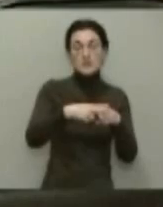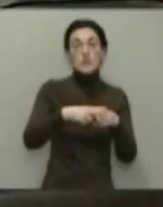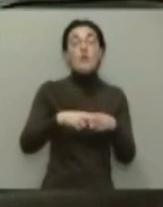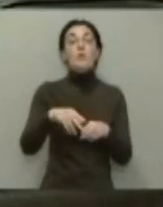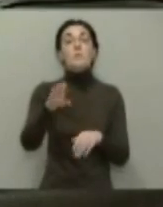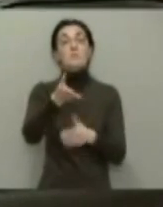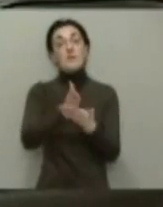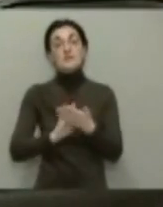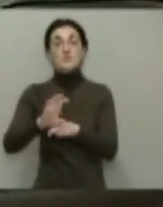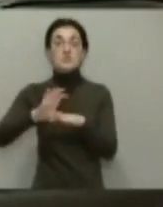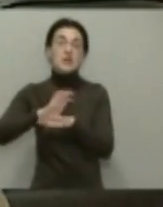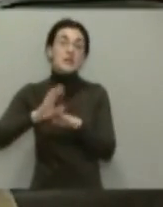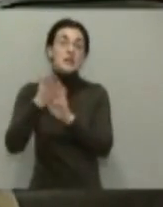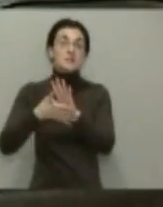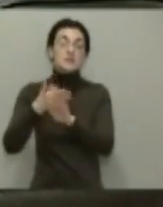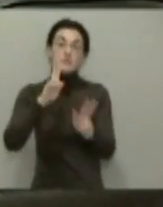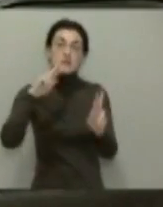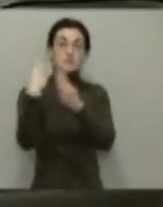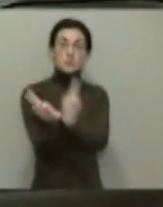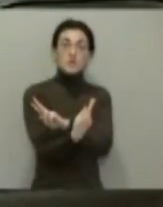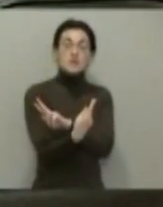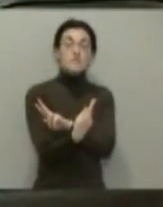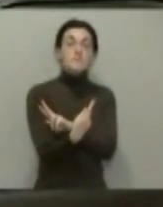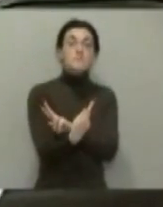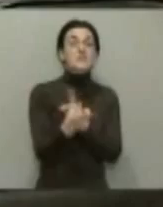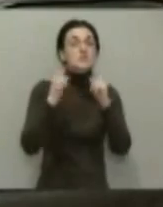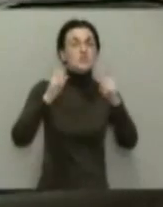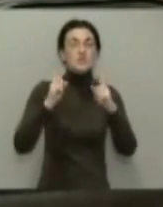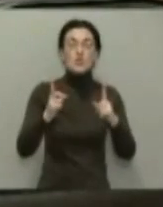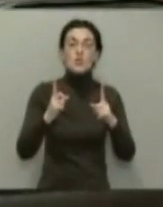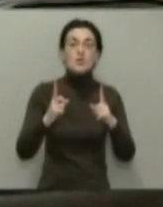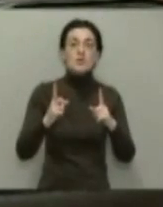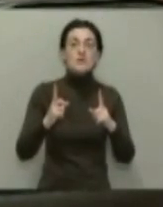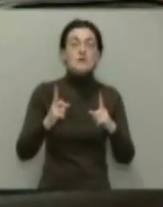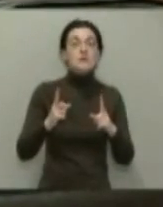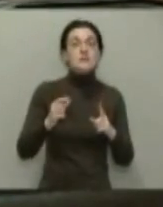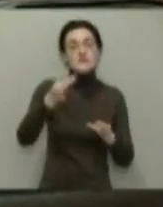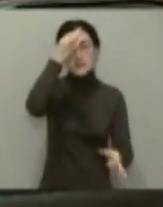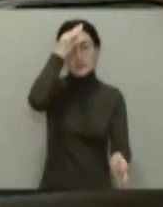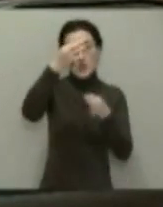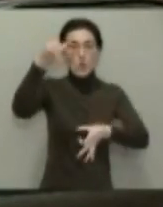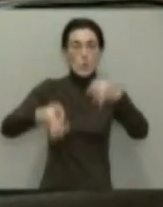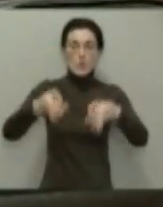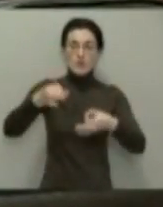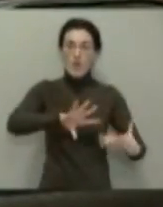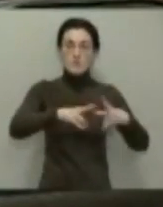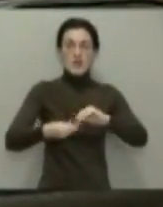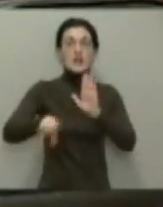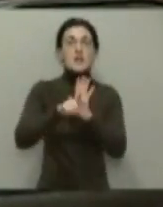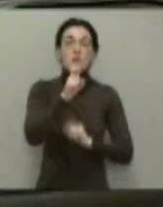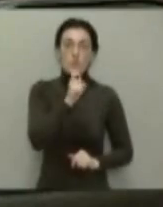la consejería se contesta exclusivamente, digamos, desde el rigor jurídico en la aplicación de la